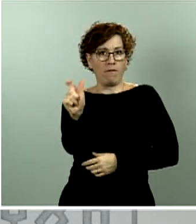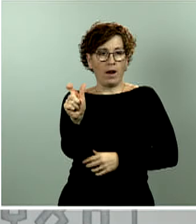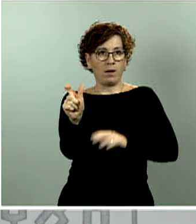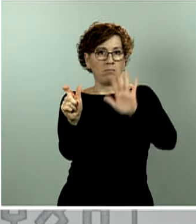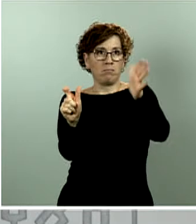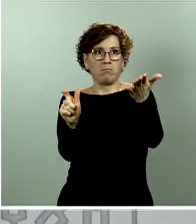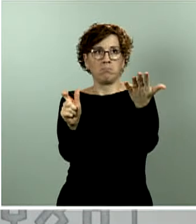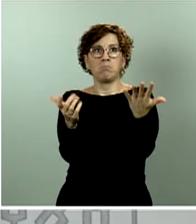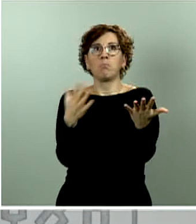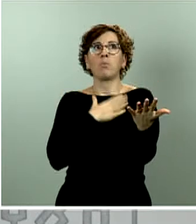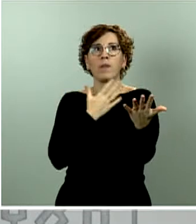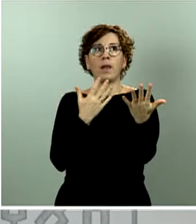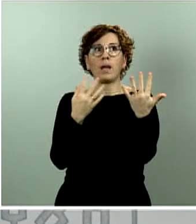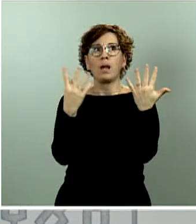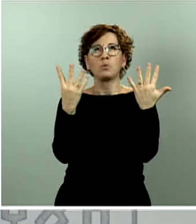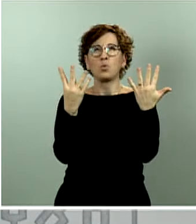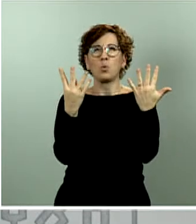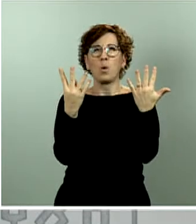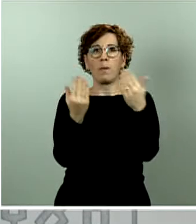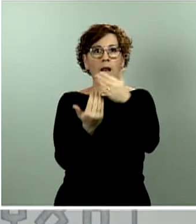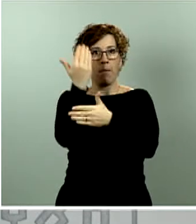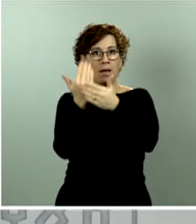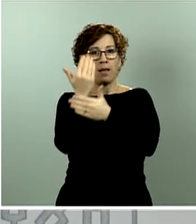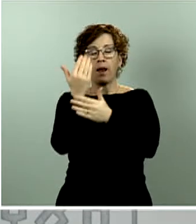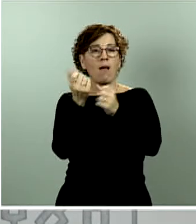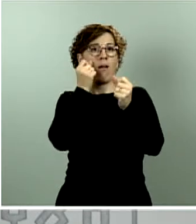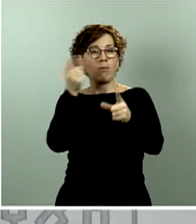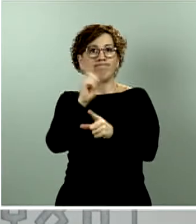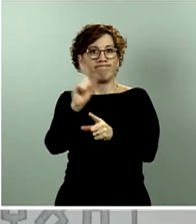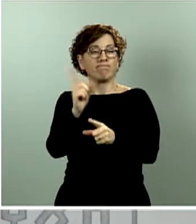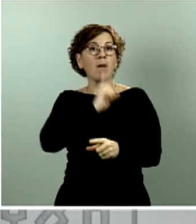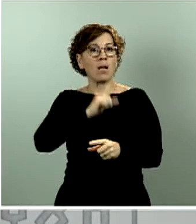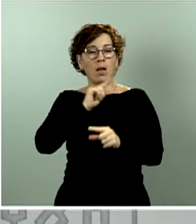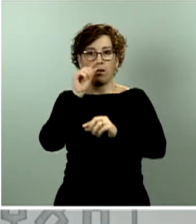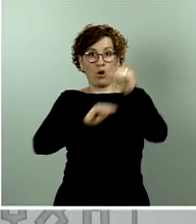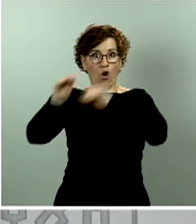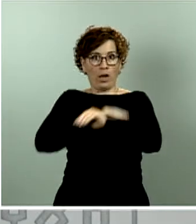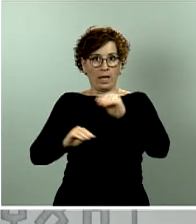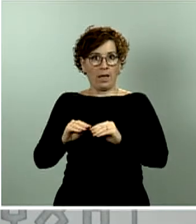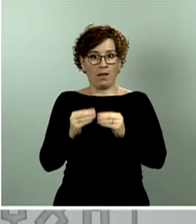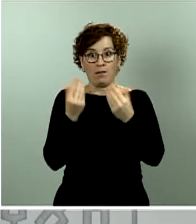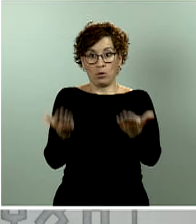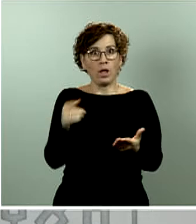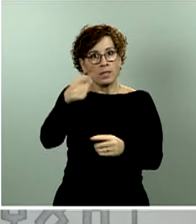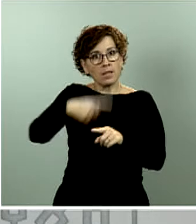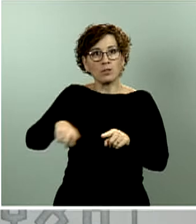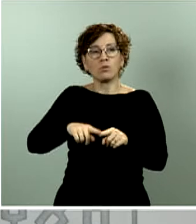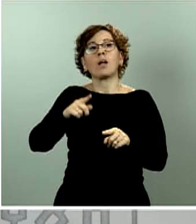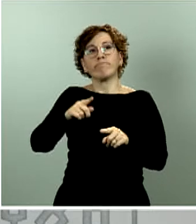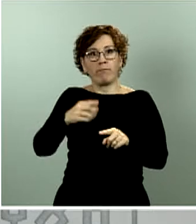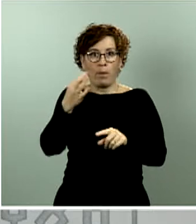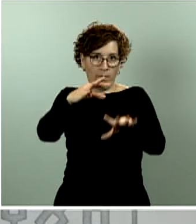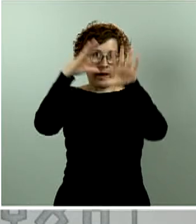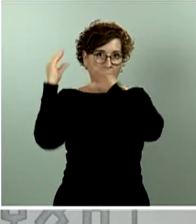9, habían hecho ya una corrección. Obviamente, todas estas cosas tenemos que ir entendiéndolas, pero